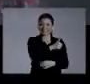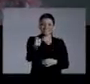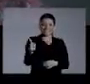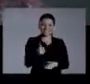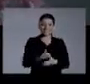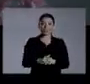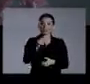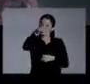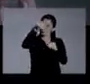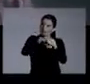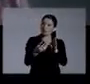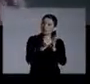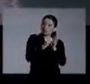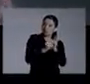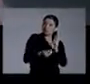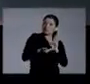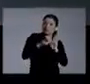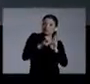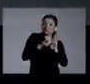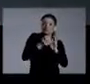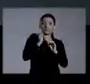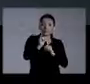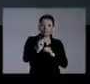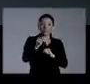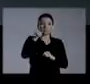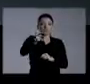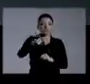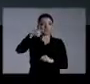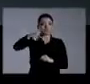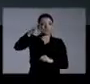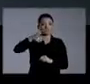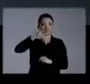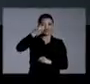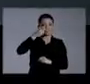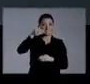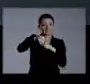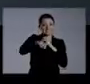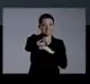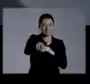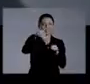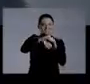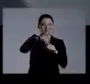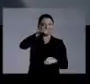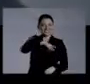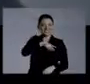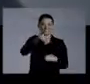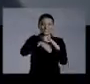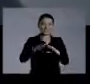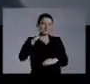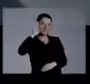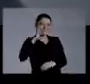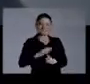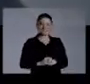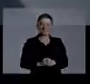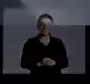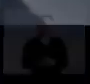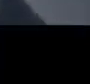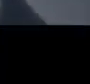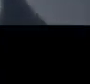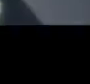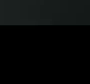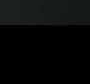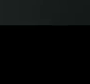los necesito a todos. Tu voto cuenta. Este 17 de noviembre, vota por ti. Vota por Chile. Vota por